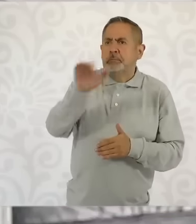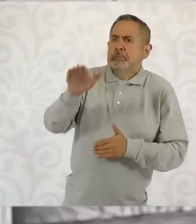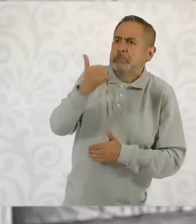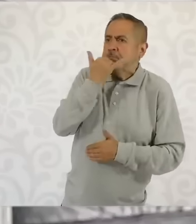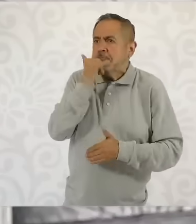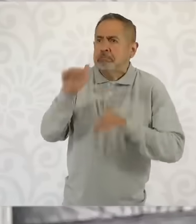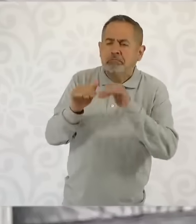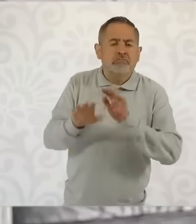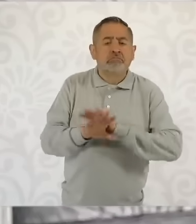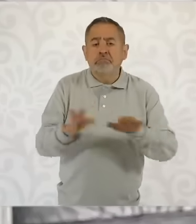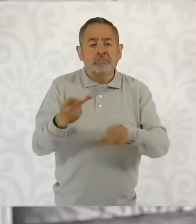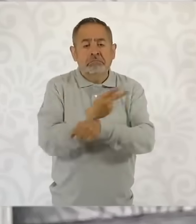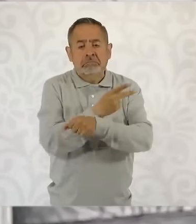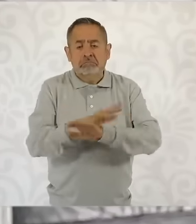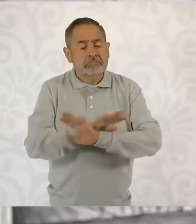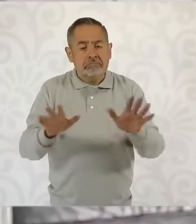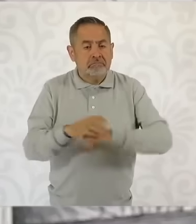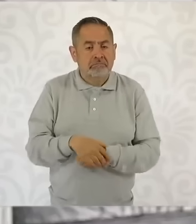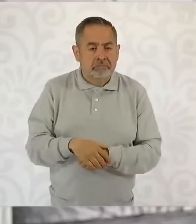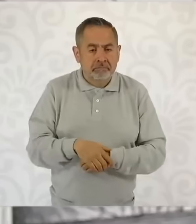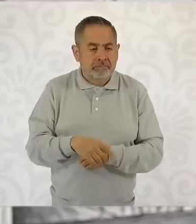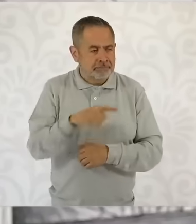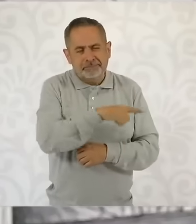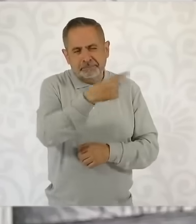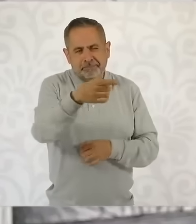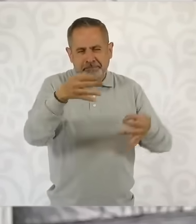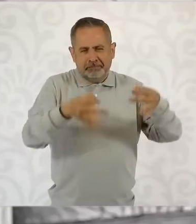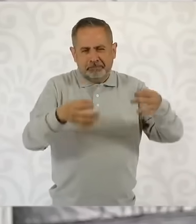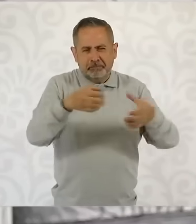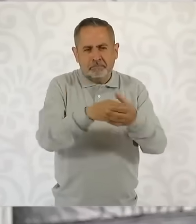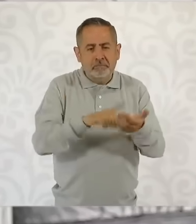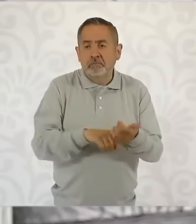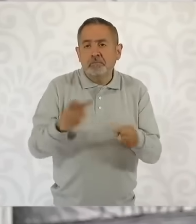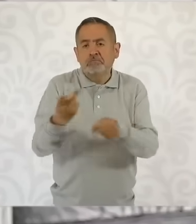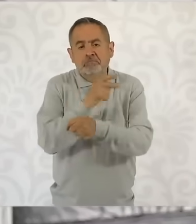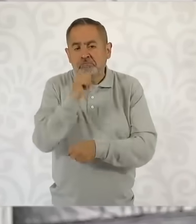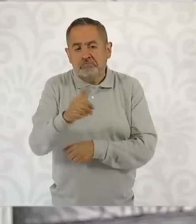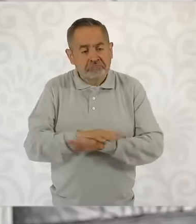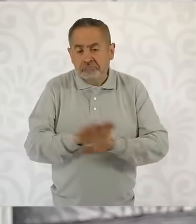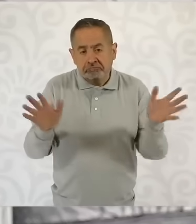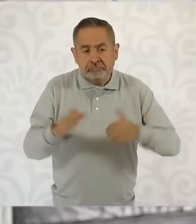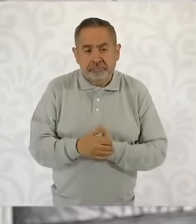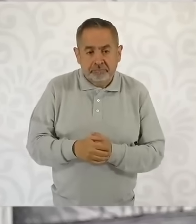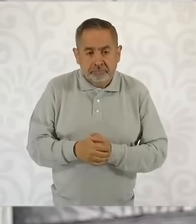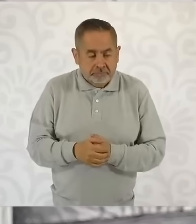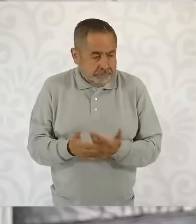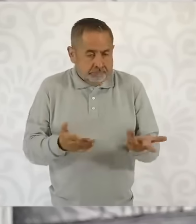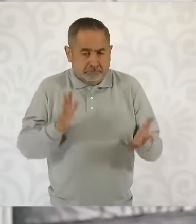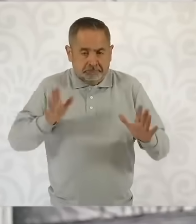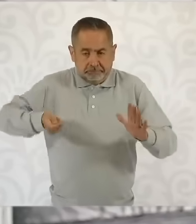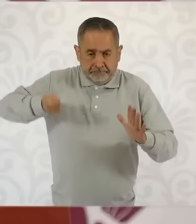la apelación que se puede presentar en un tribunal local, pues ya no opera, obviamente.